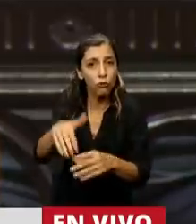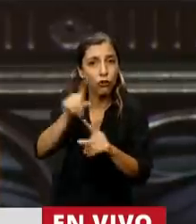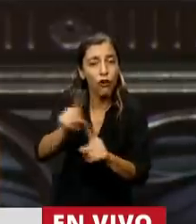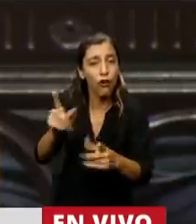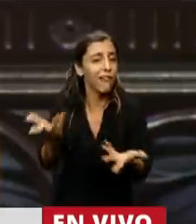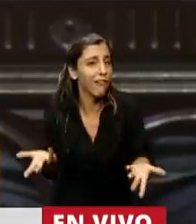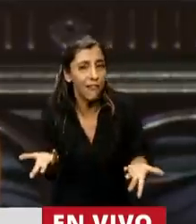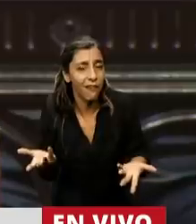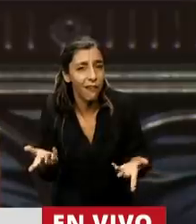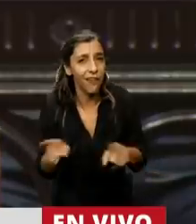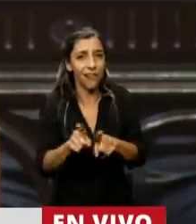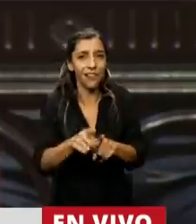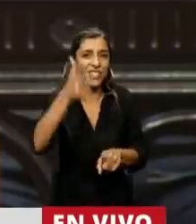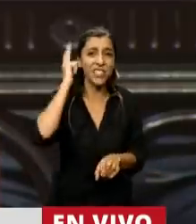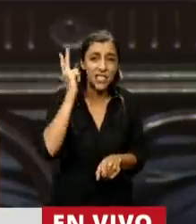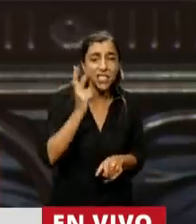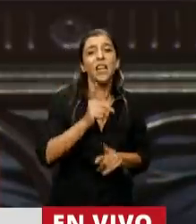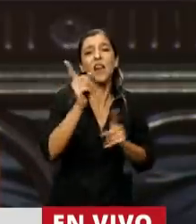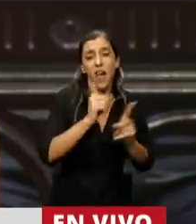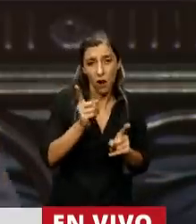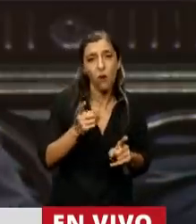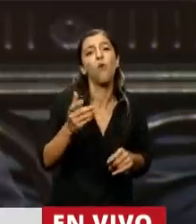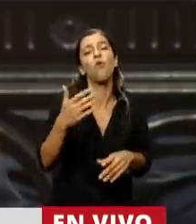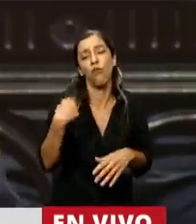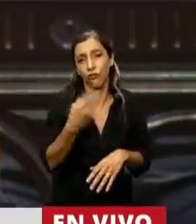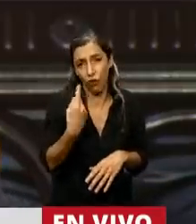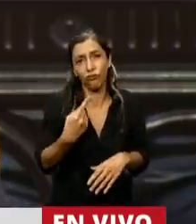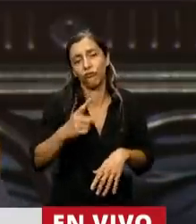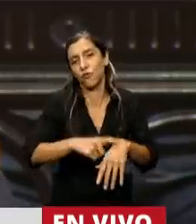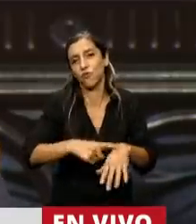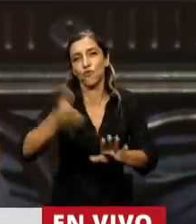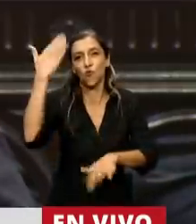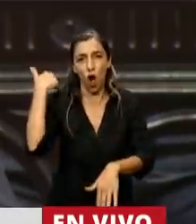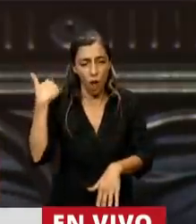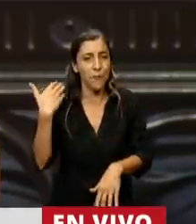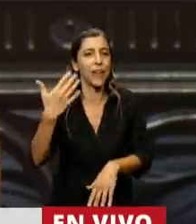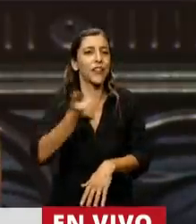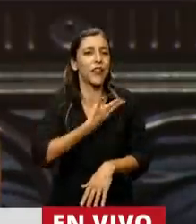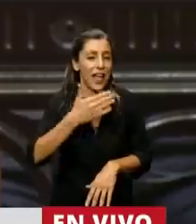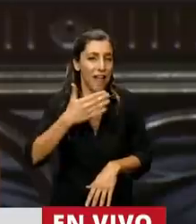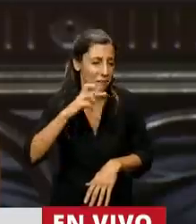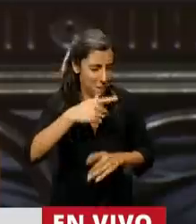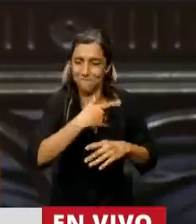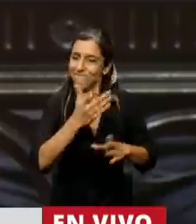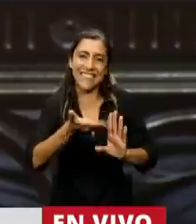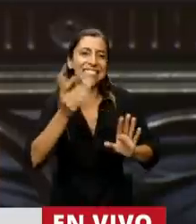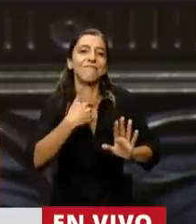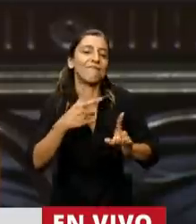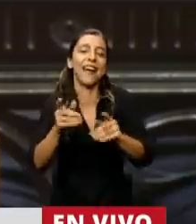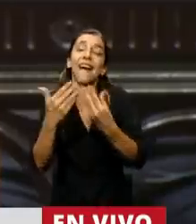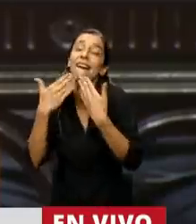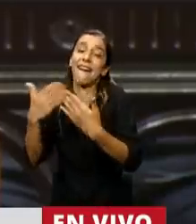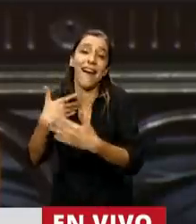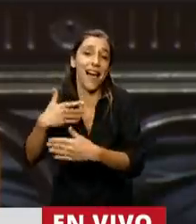chile que aún tiene las afp de la que gracias a dios salimos rápidamente en la argentina a pesar del dolor de su ministro de producción pancho cabrera